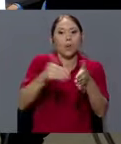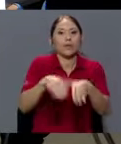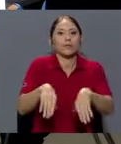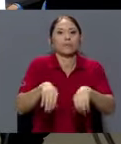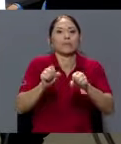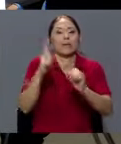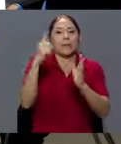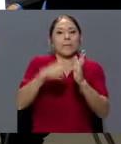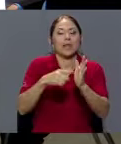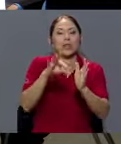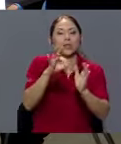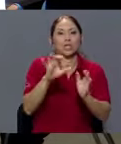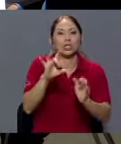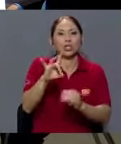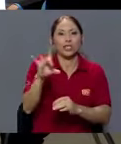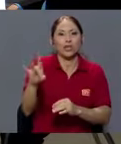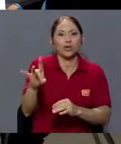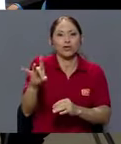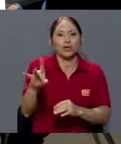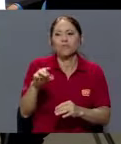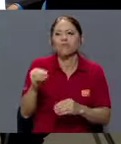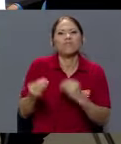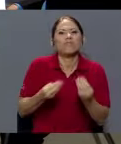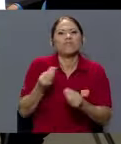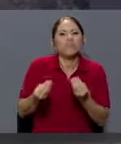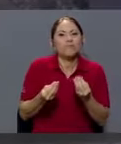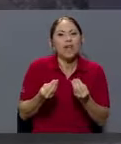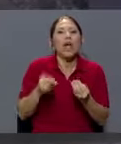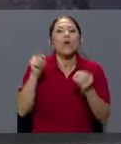en 1988, y el antecedente fue